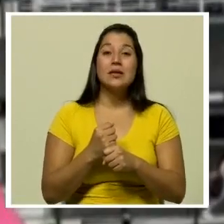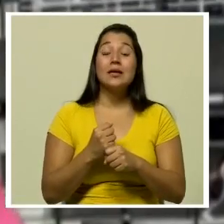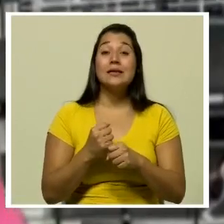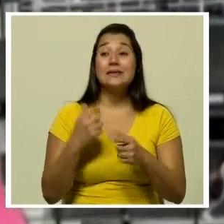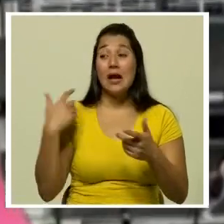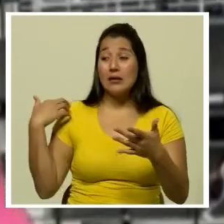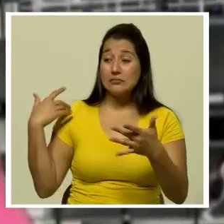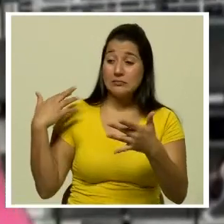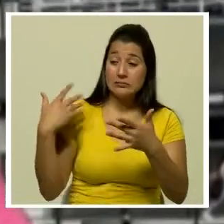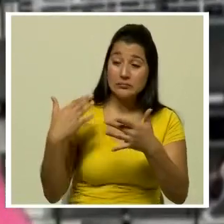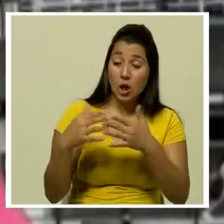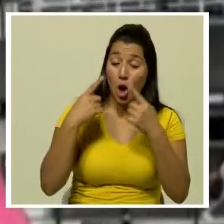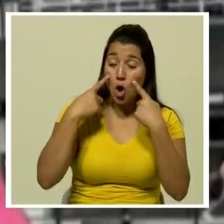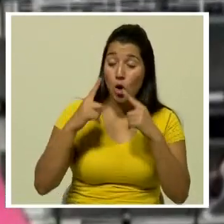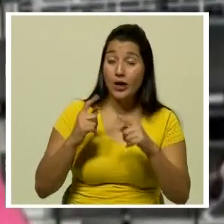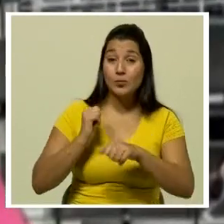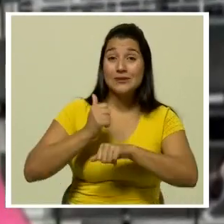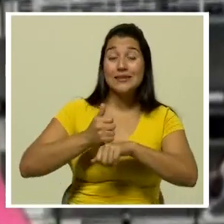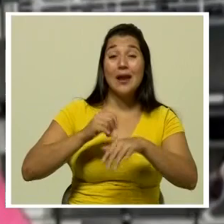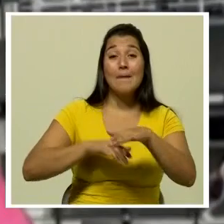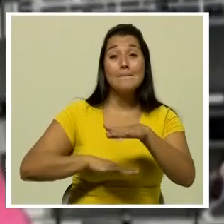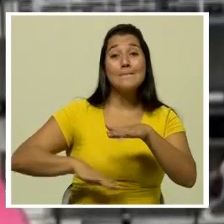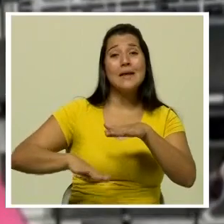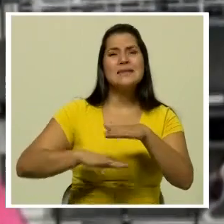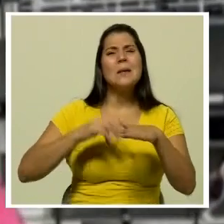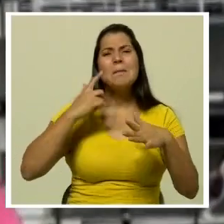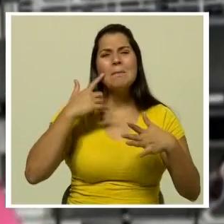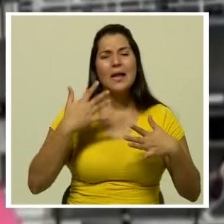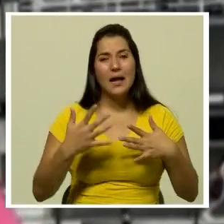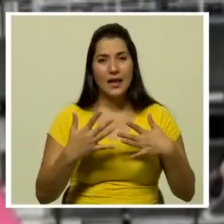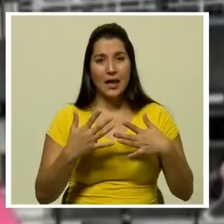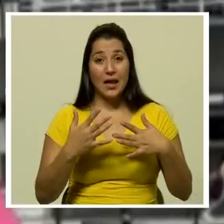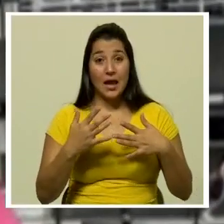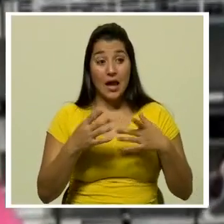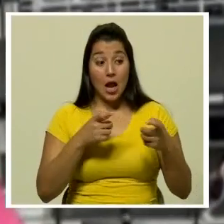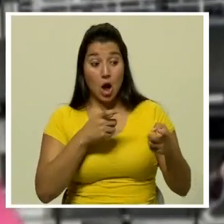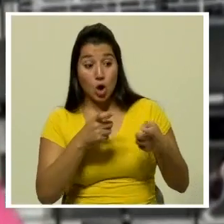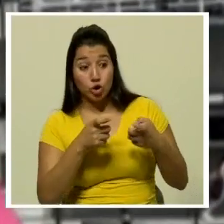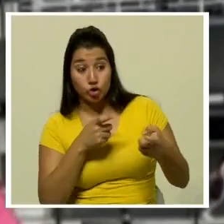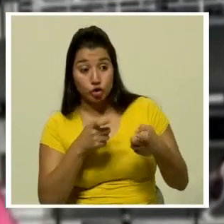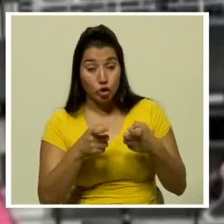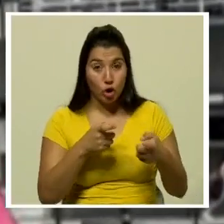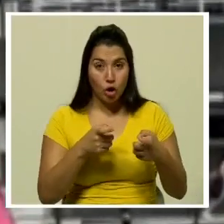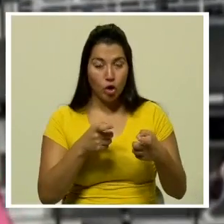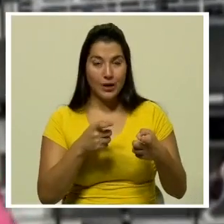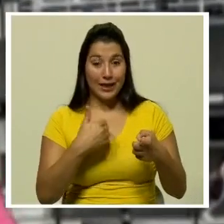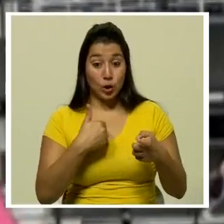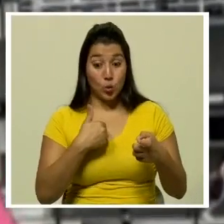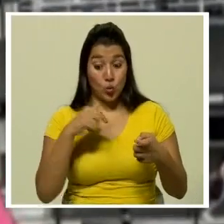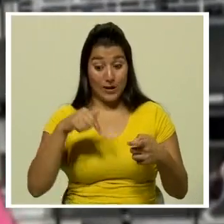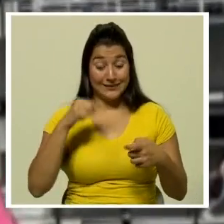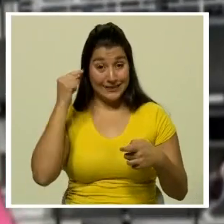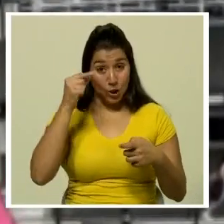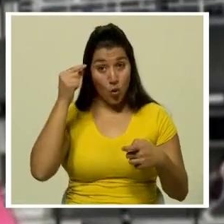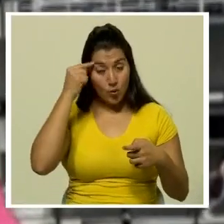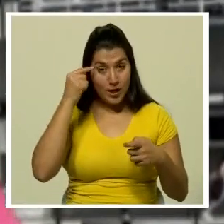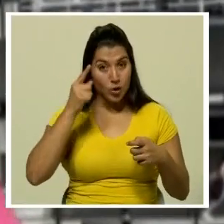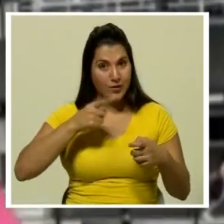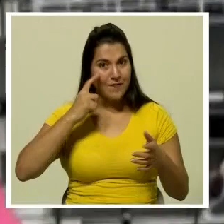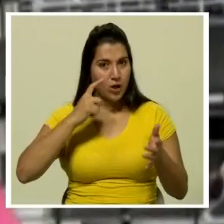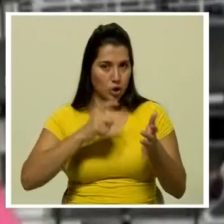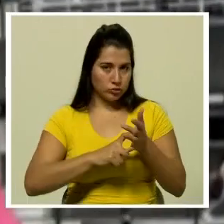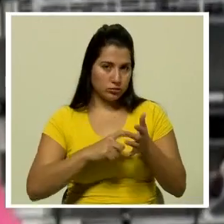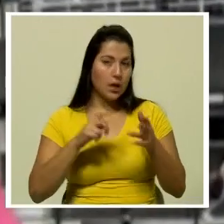para que la contención que ha hecho este gobierno sea tan efectiva y la gente lo ha reconocido. Eso está muy bien.